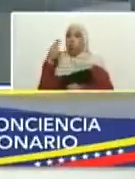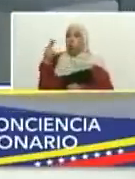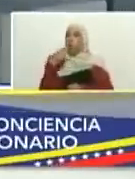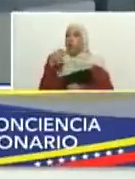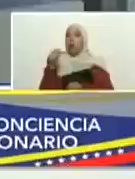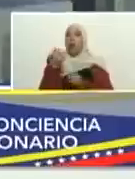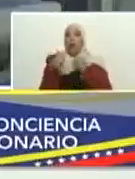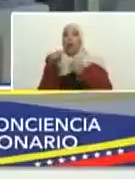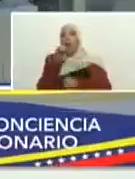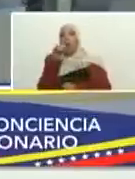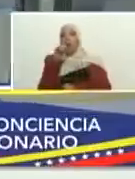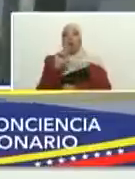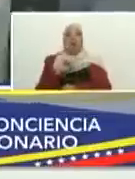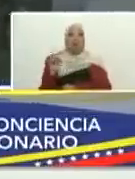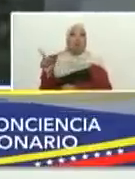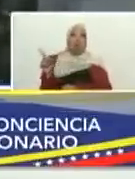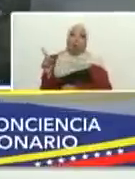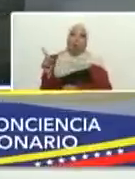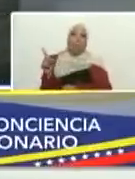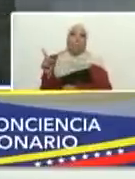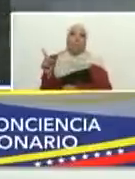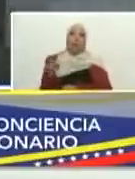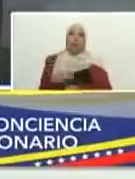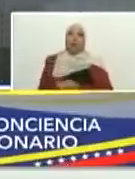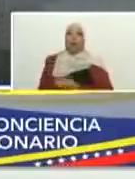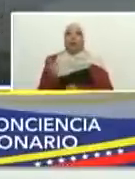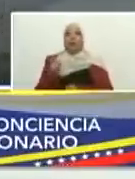fumas. Ni nada. ¿Sí?